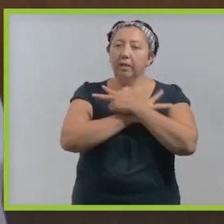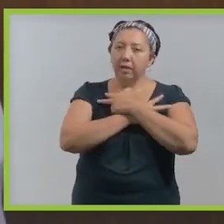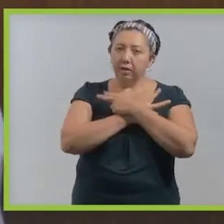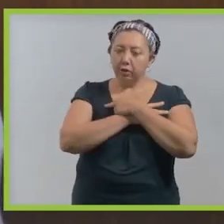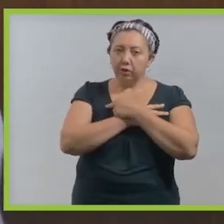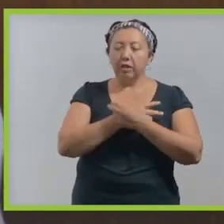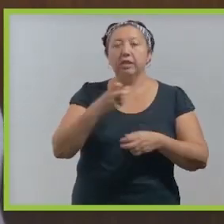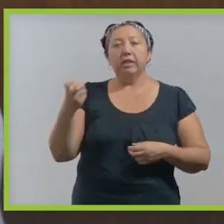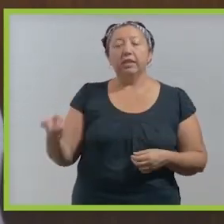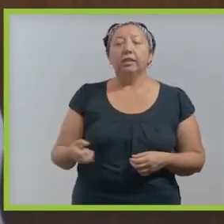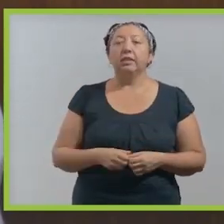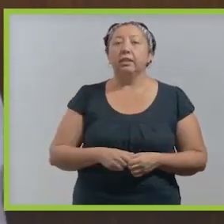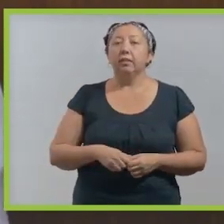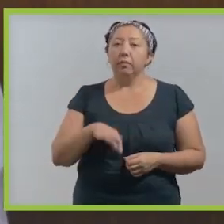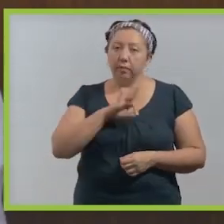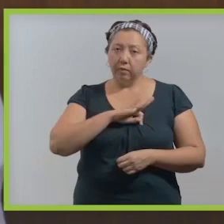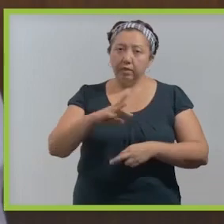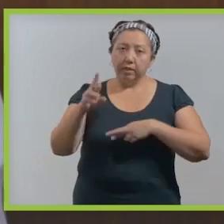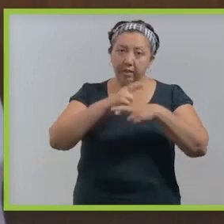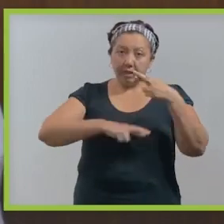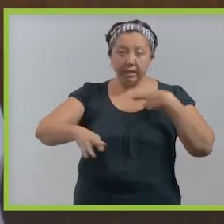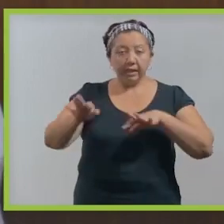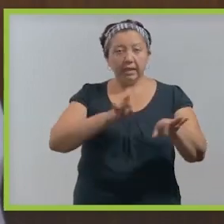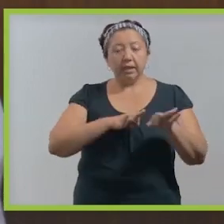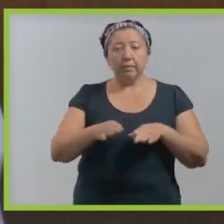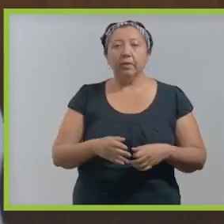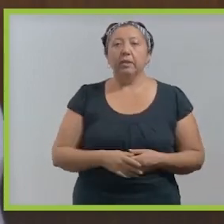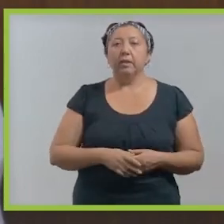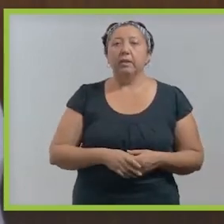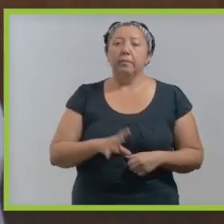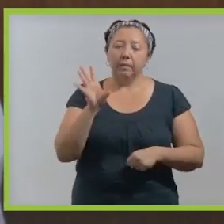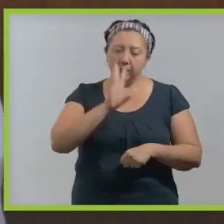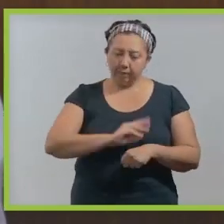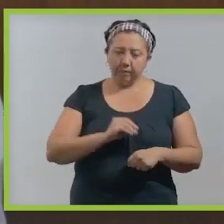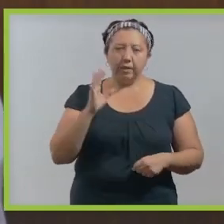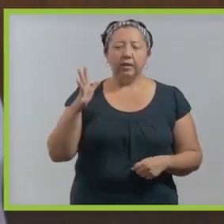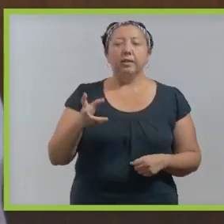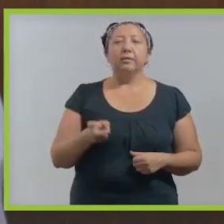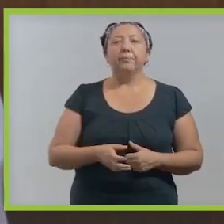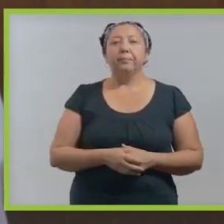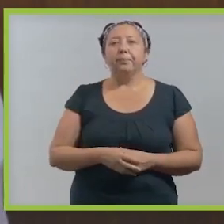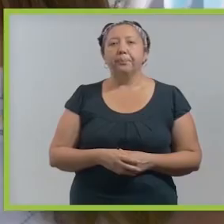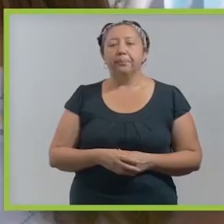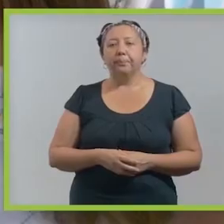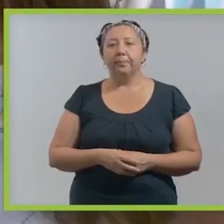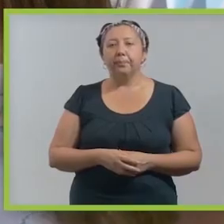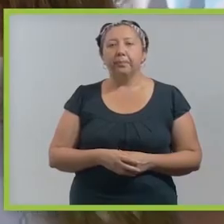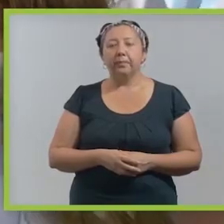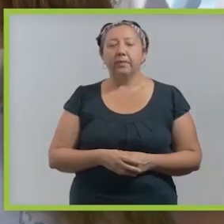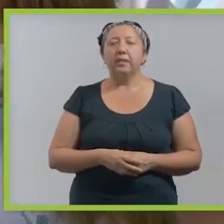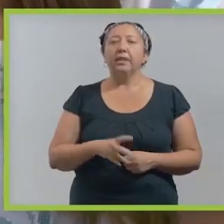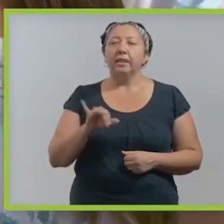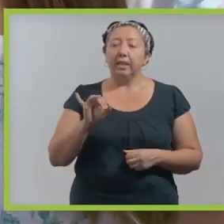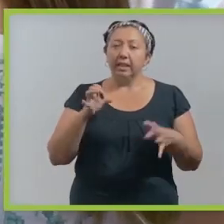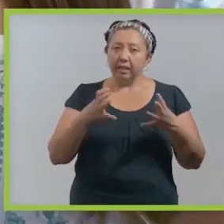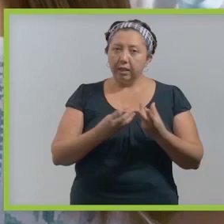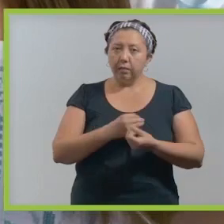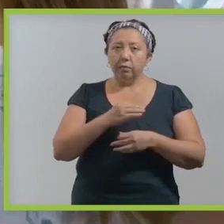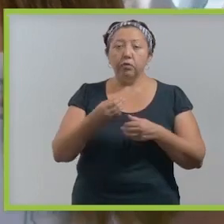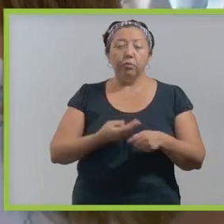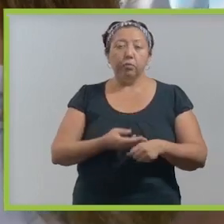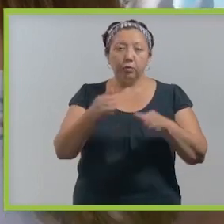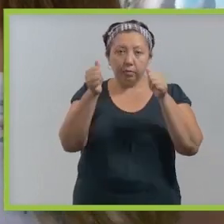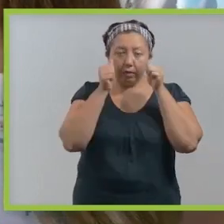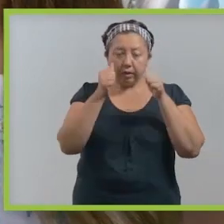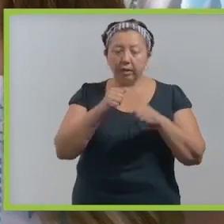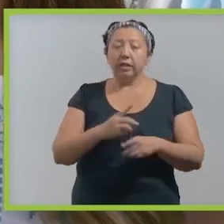vacaciones, y el que esta gente pudiera regresar a trabajar en algunas áreas nos permitiría lograr hacer eso. Por supuesto, estaremos muy